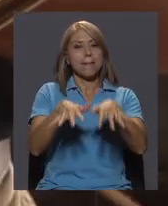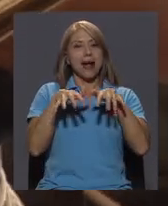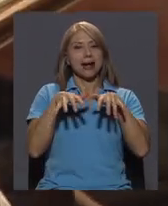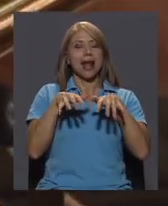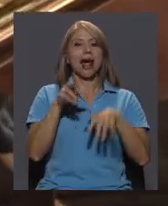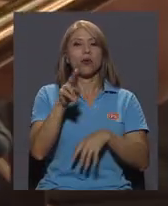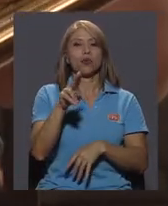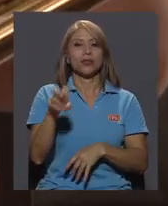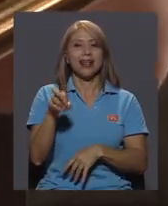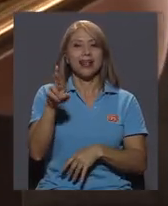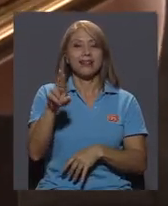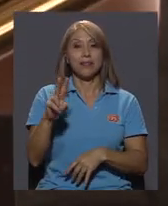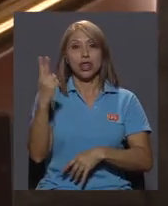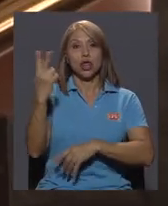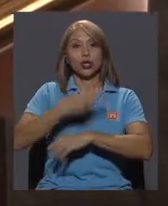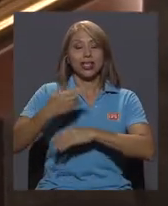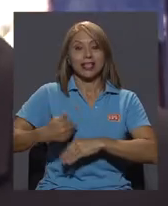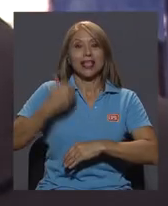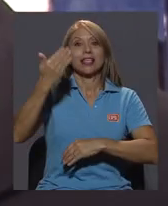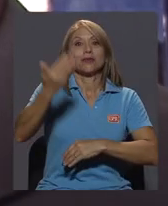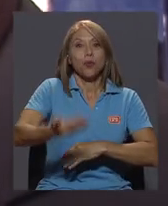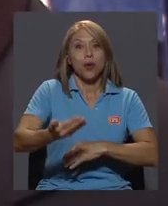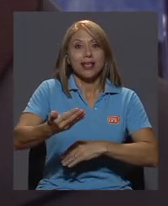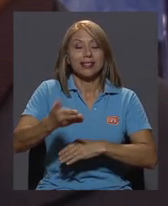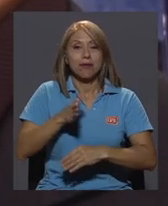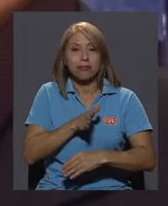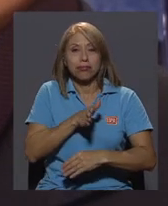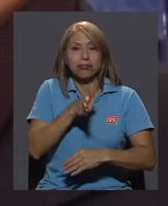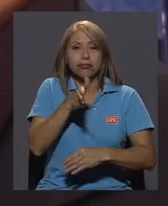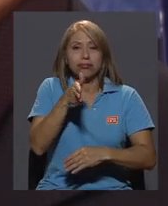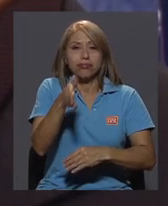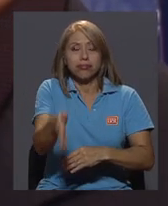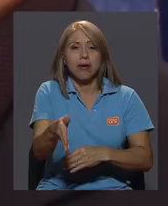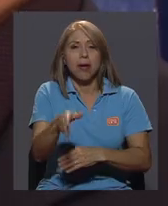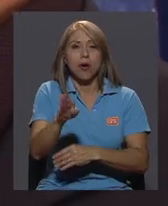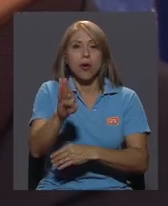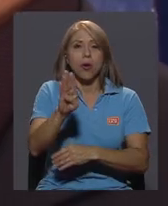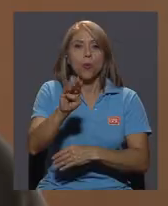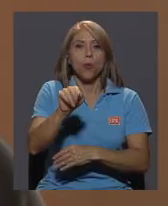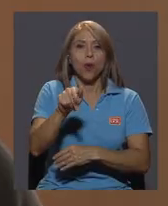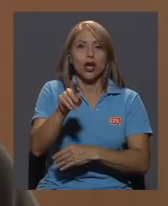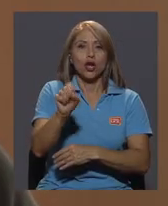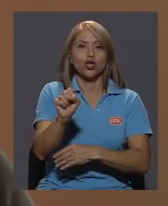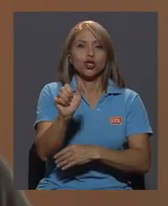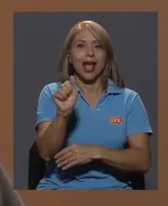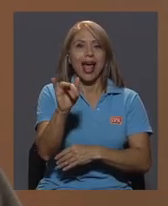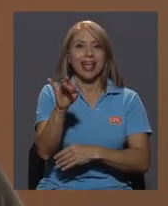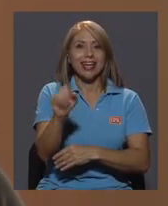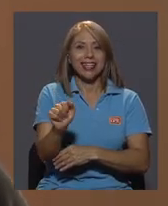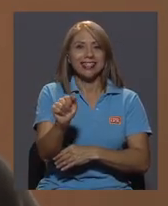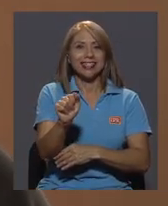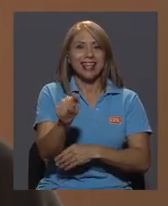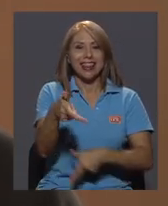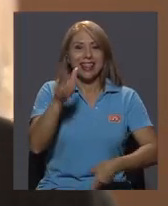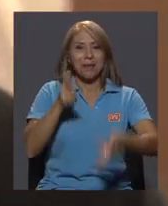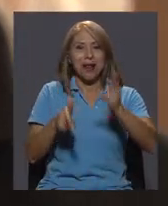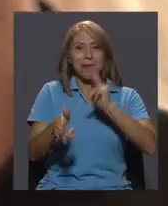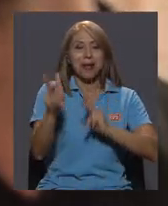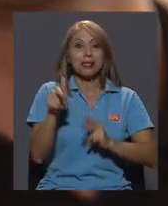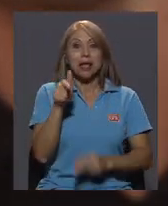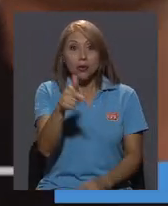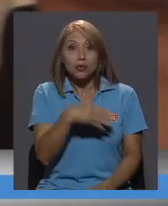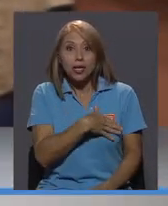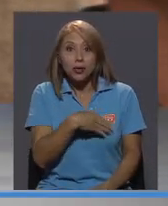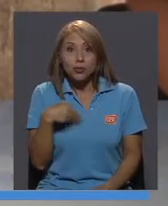y 2 días después la orquesta llegará a la comunidad de Buenos Aires de Palmares. Si a usted le gustaría que estos jóvenes